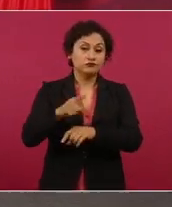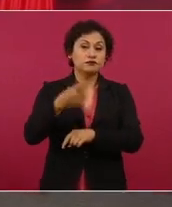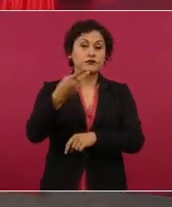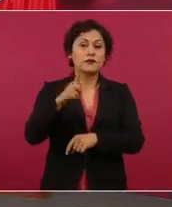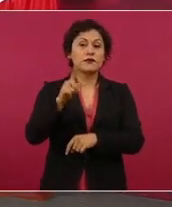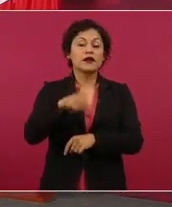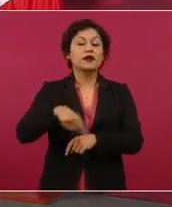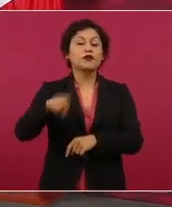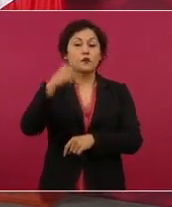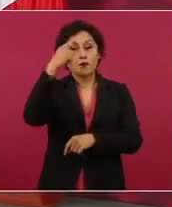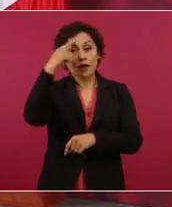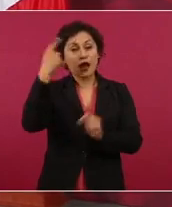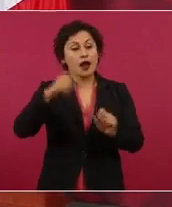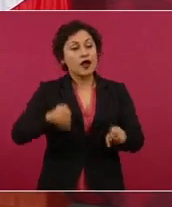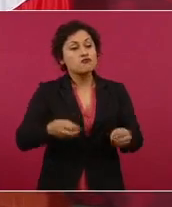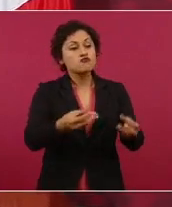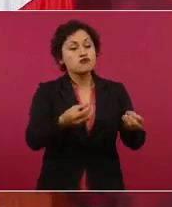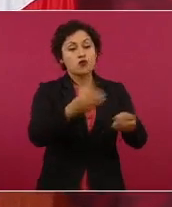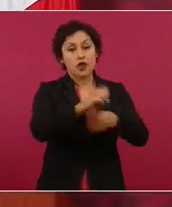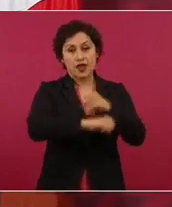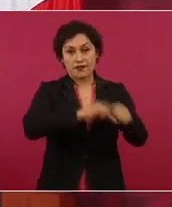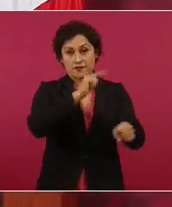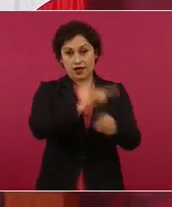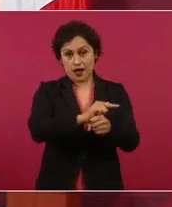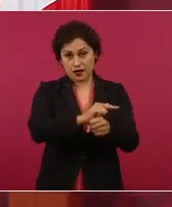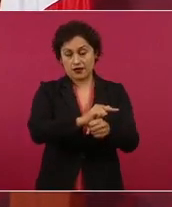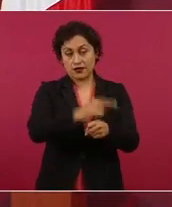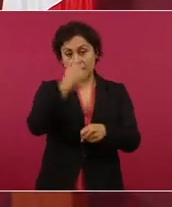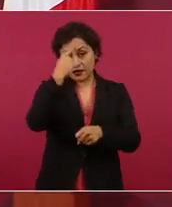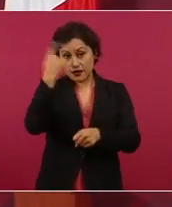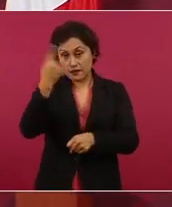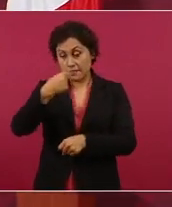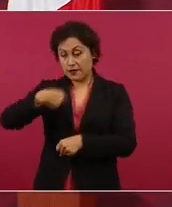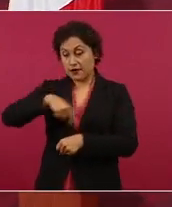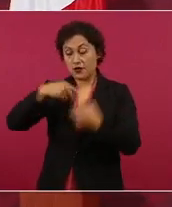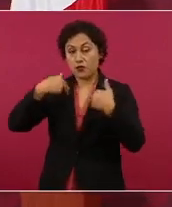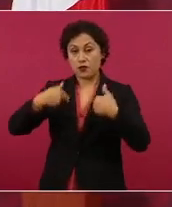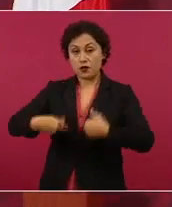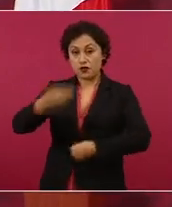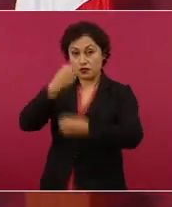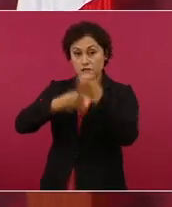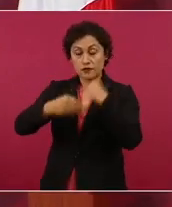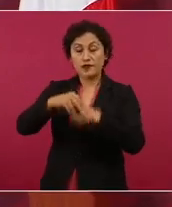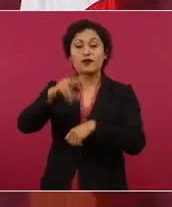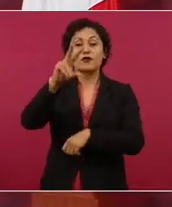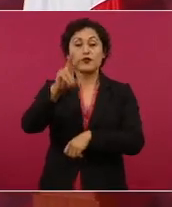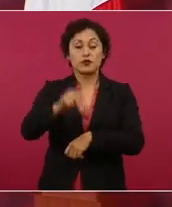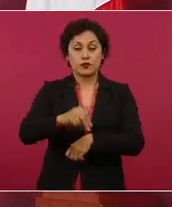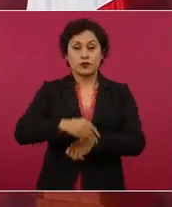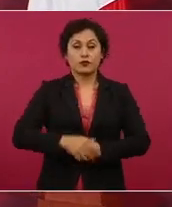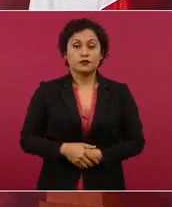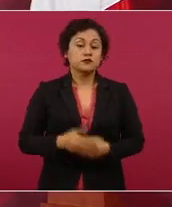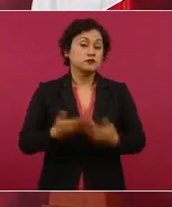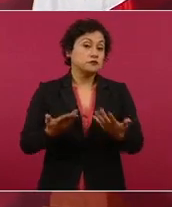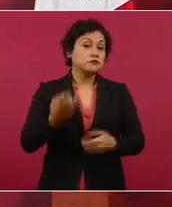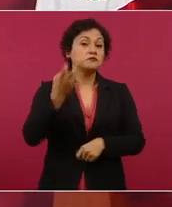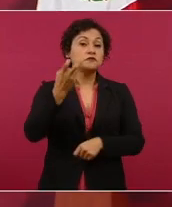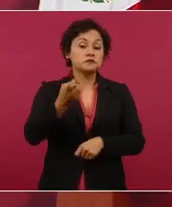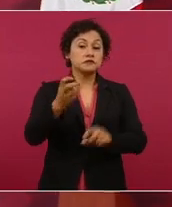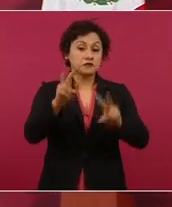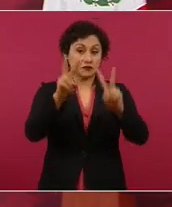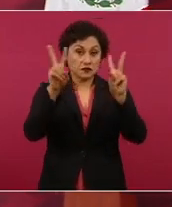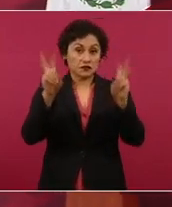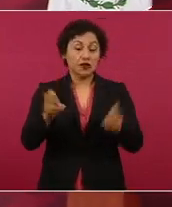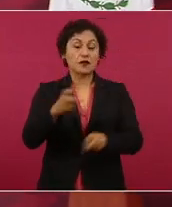forraje, no para consumo humano. Entonces, son temas que tenemos. Desde